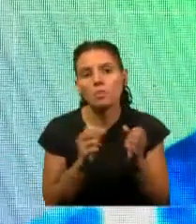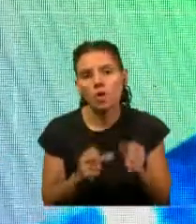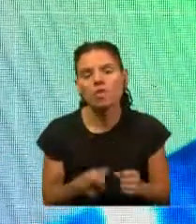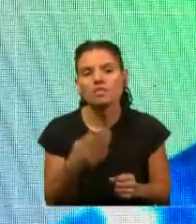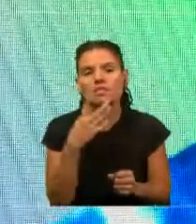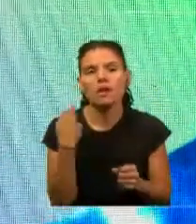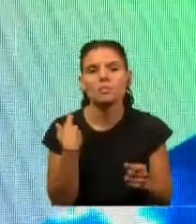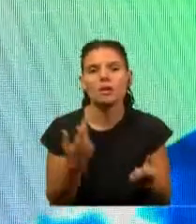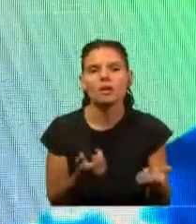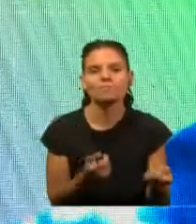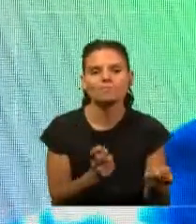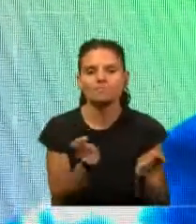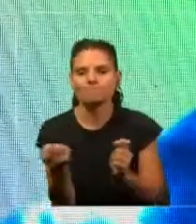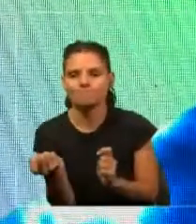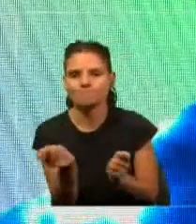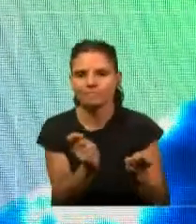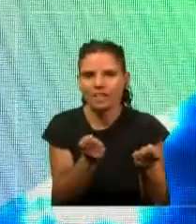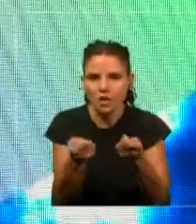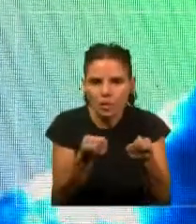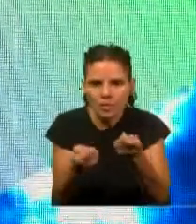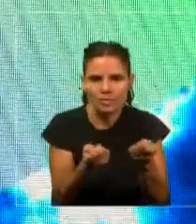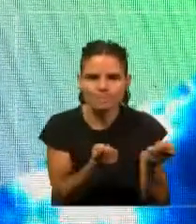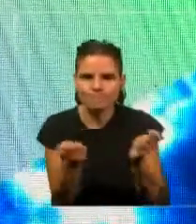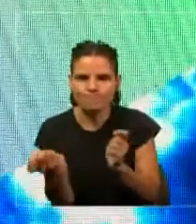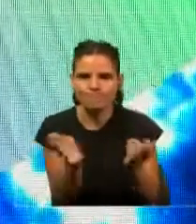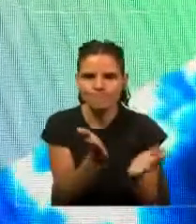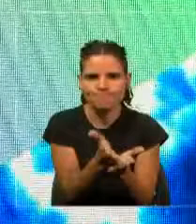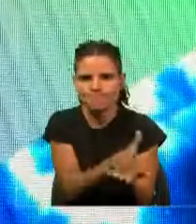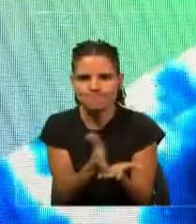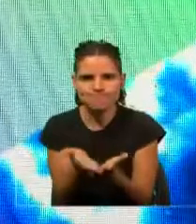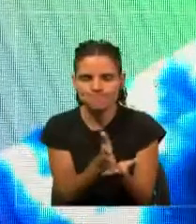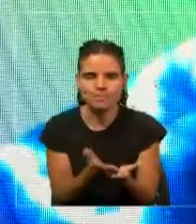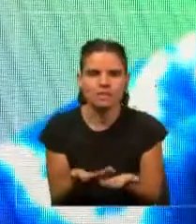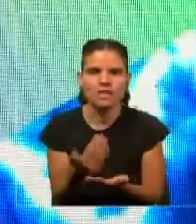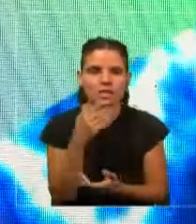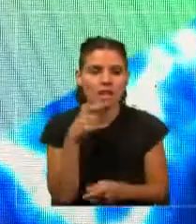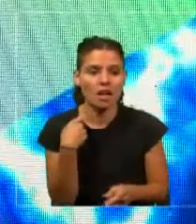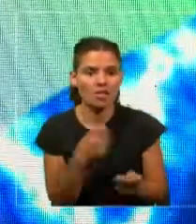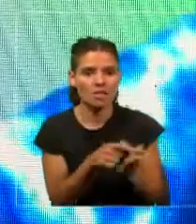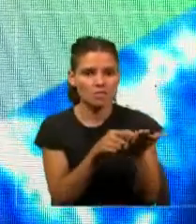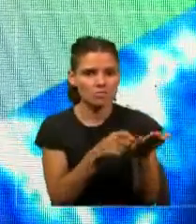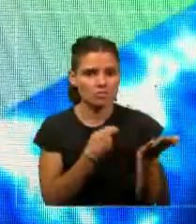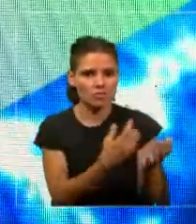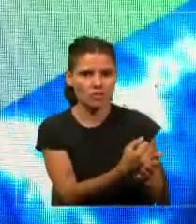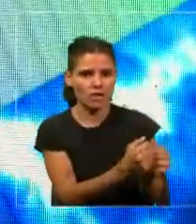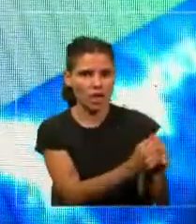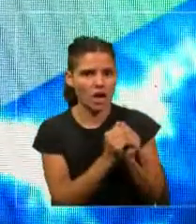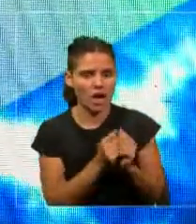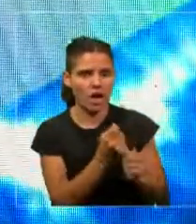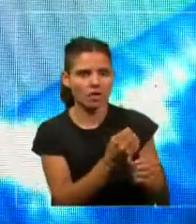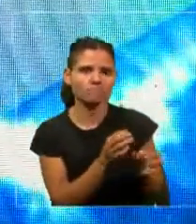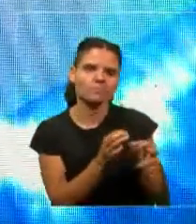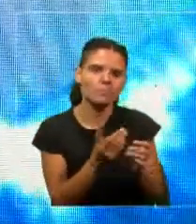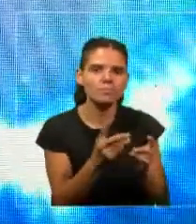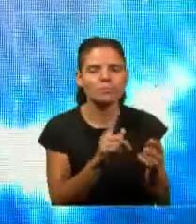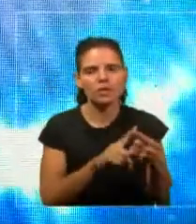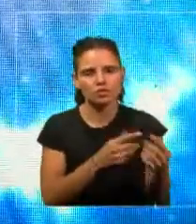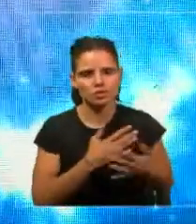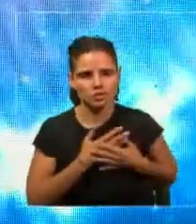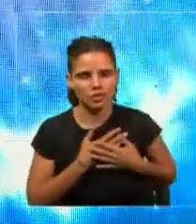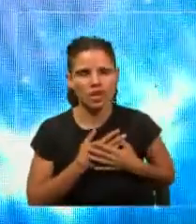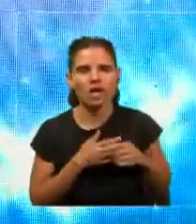comerciales, pero se dan cuenta que ese dispositivo de asistente personal estaba en